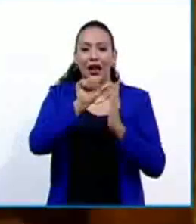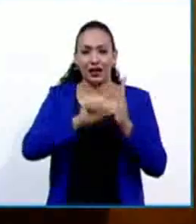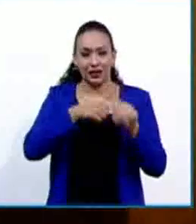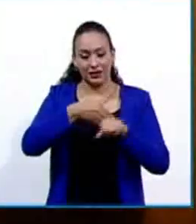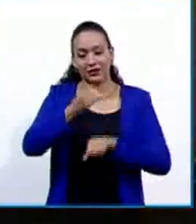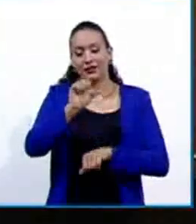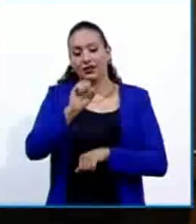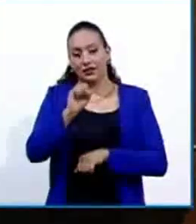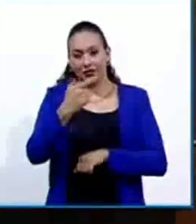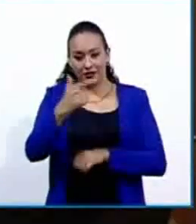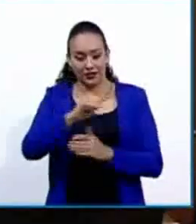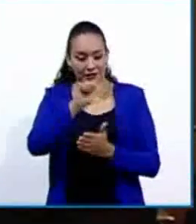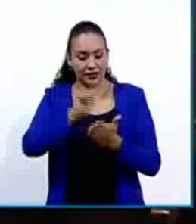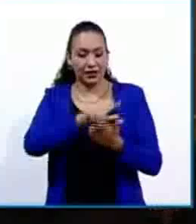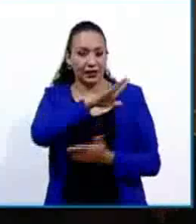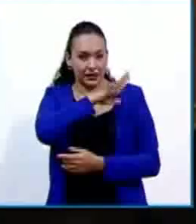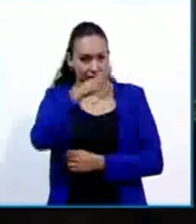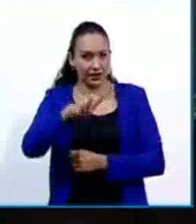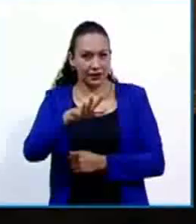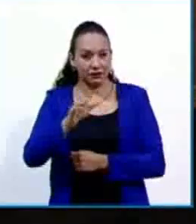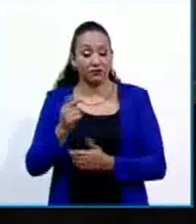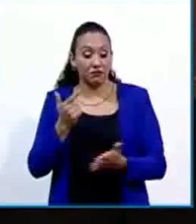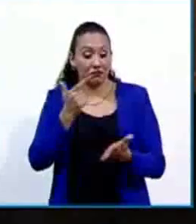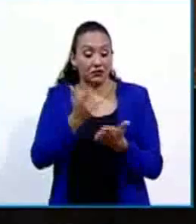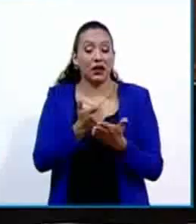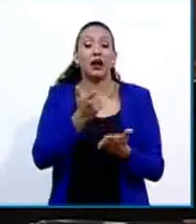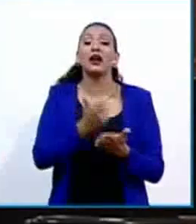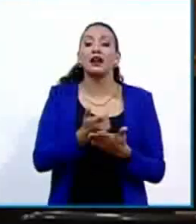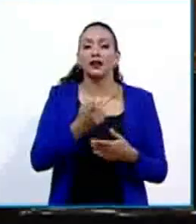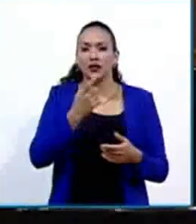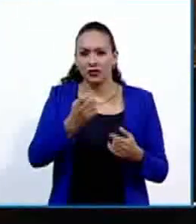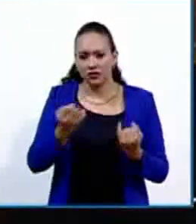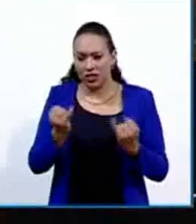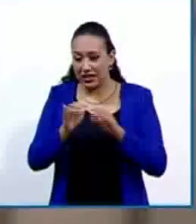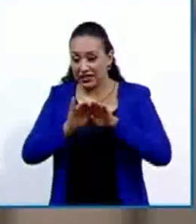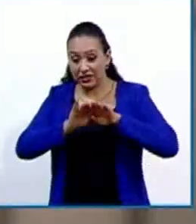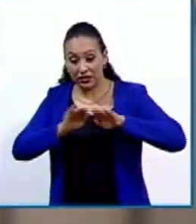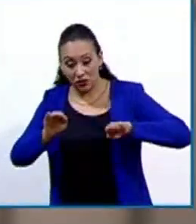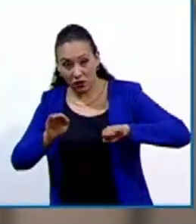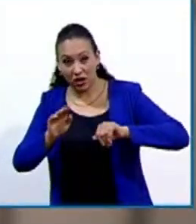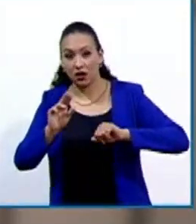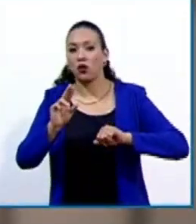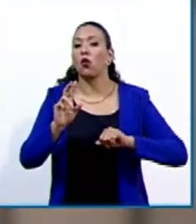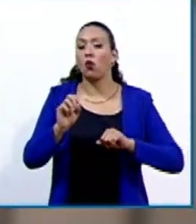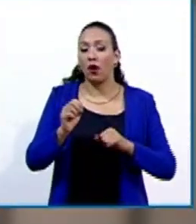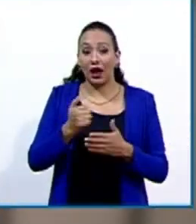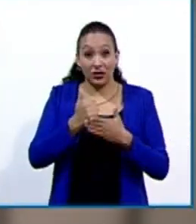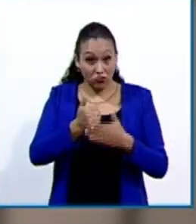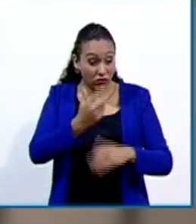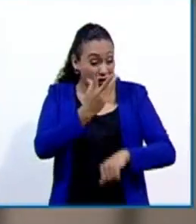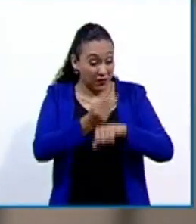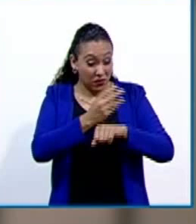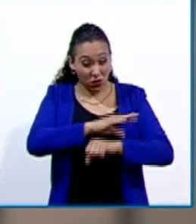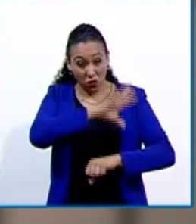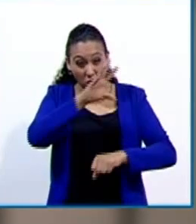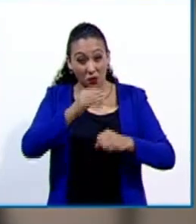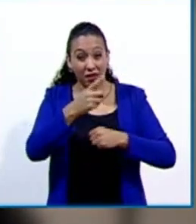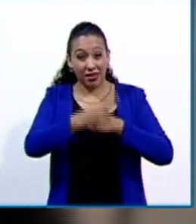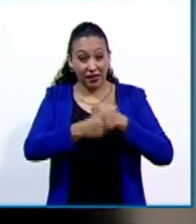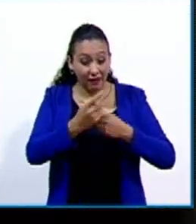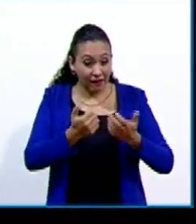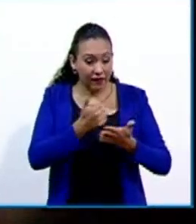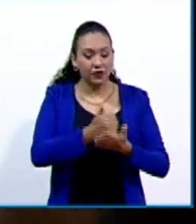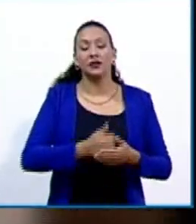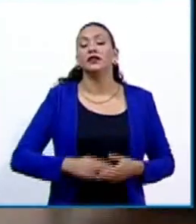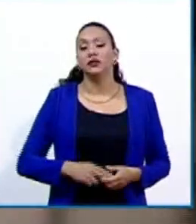de la Ley General en la materia no es equivalente ni sustituye la reparación integral del daño o la justa indemnización,